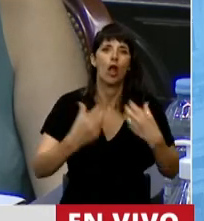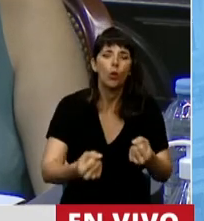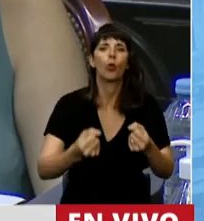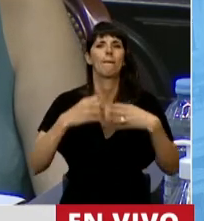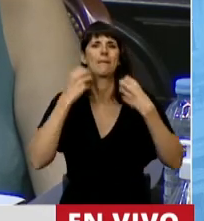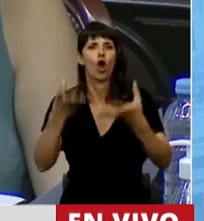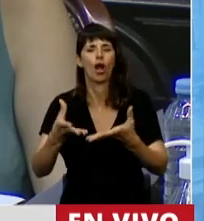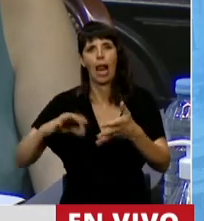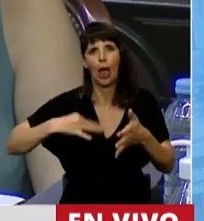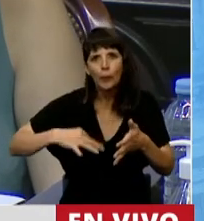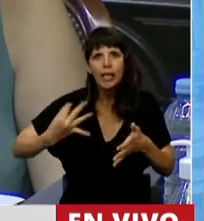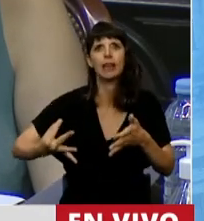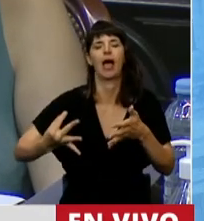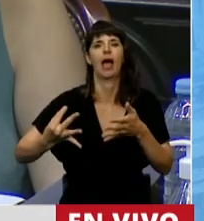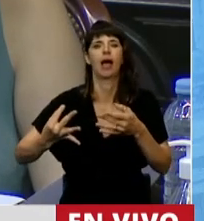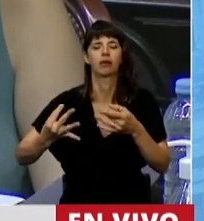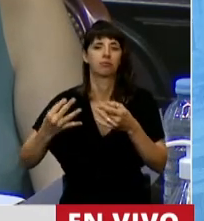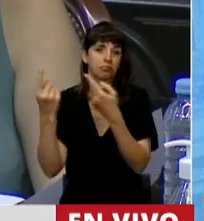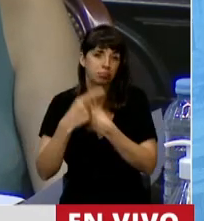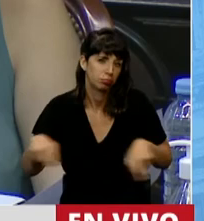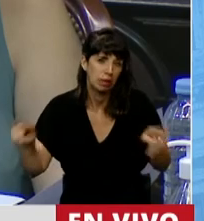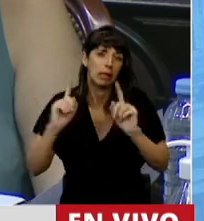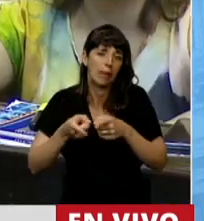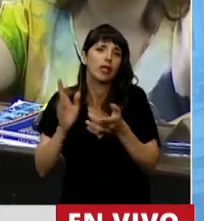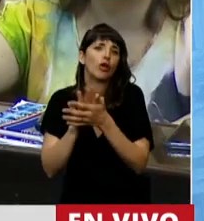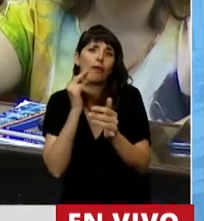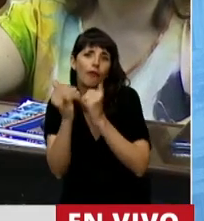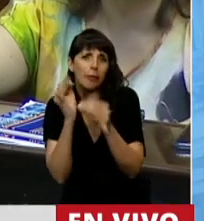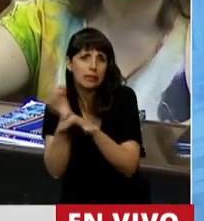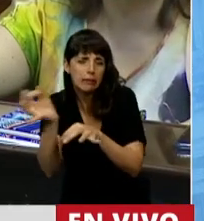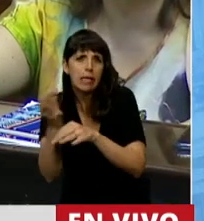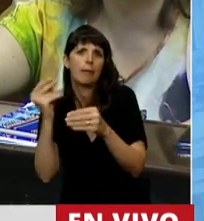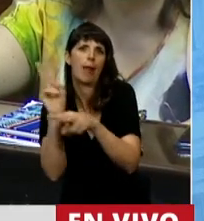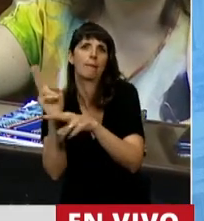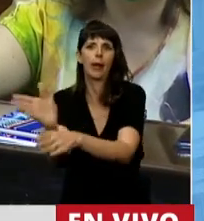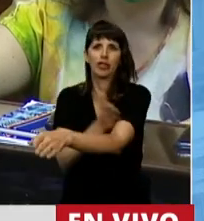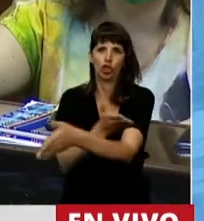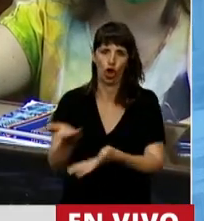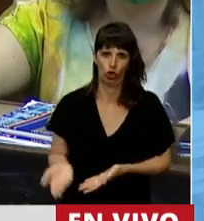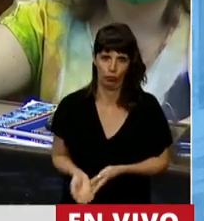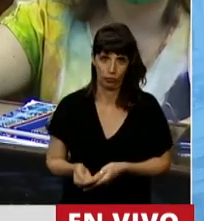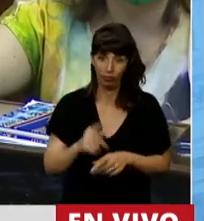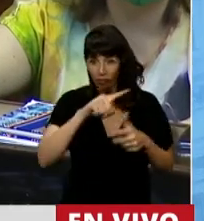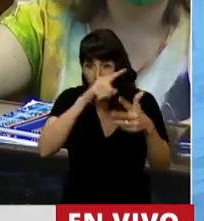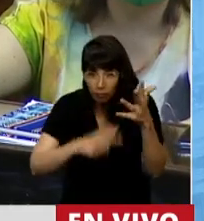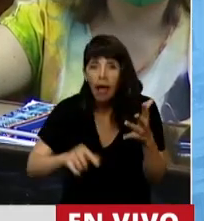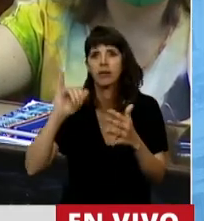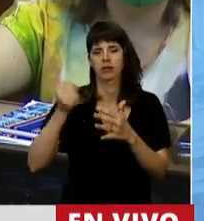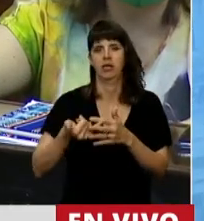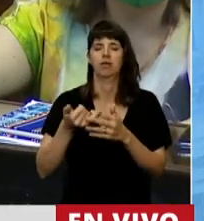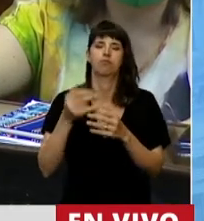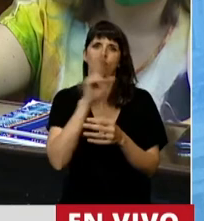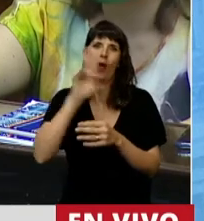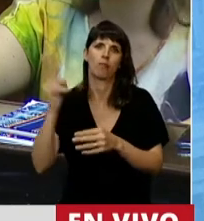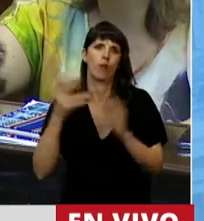sanitarias y en la información para que la prevención sea una realidad. Lamentablemente, De esto, en Argentina,